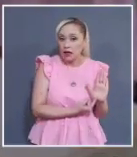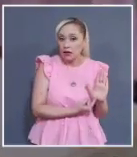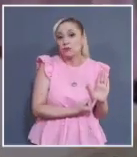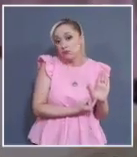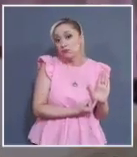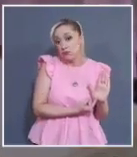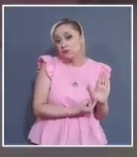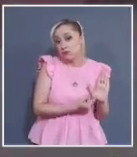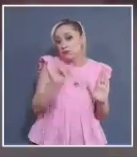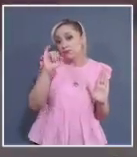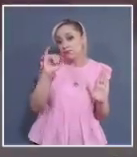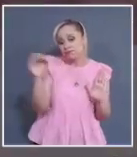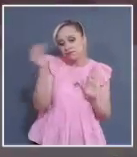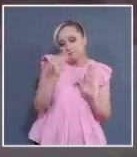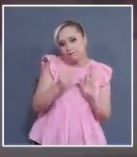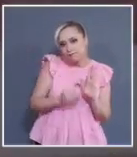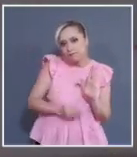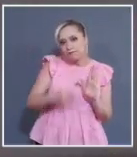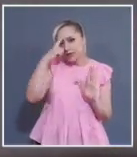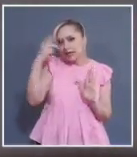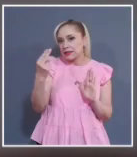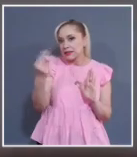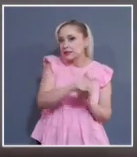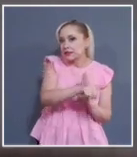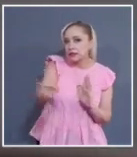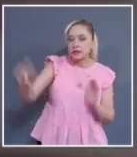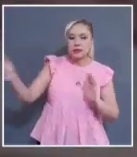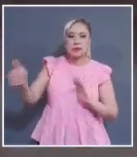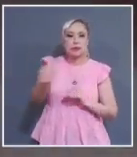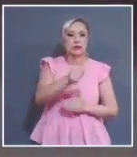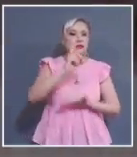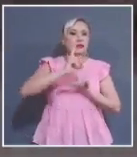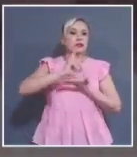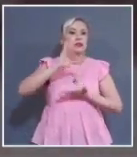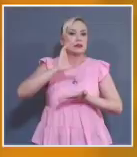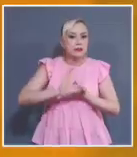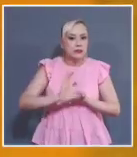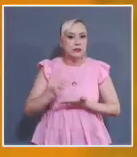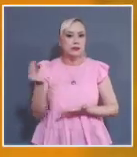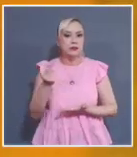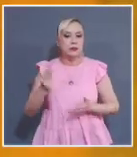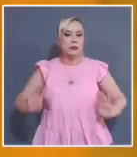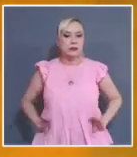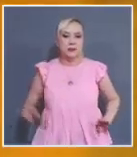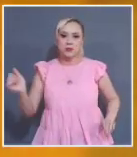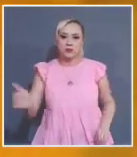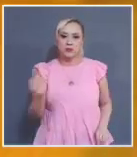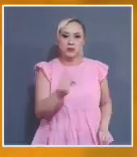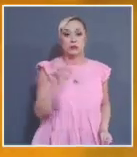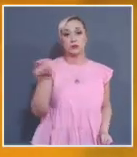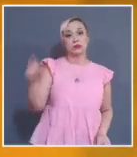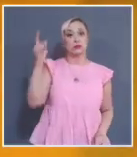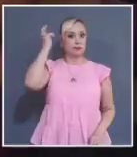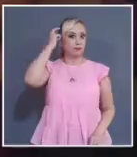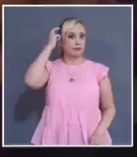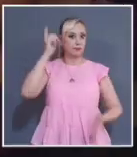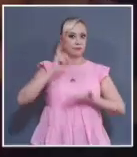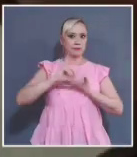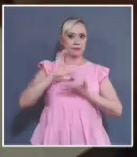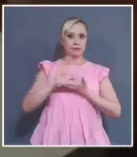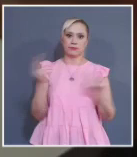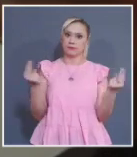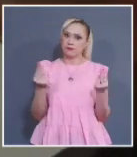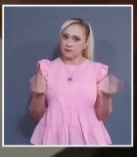ajustes razonables del procedimiento que optimicen los derechos de participación y de información de las personas con discapacidad, y agrega que la adaptación